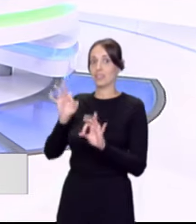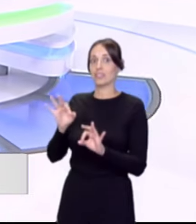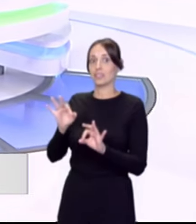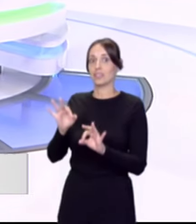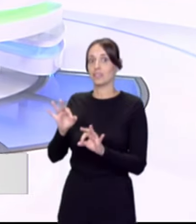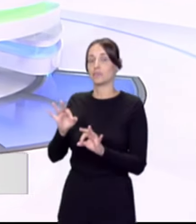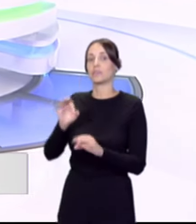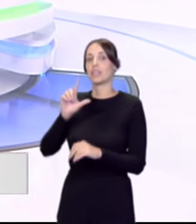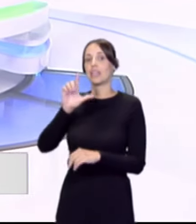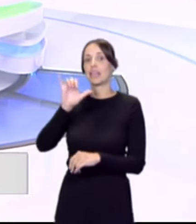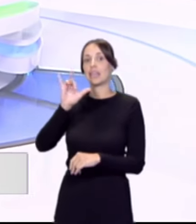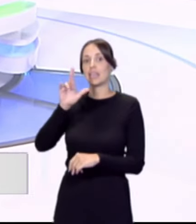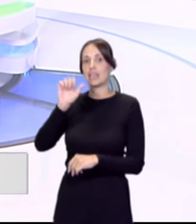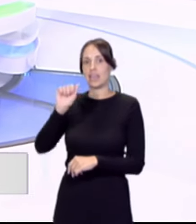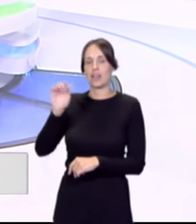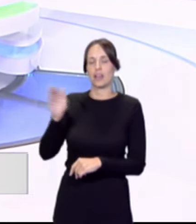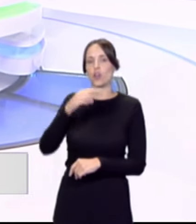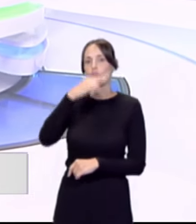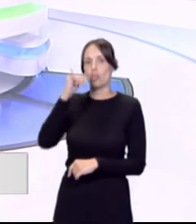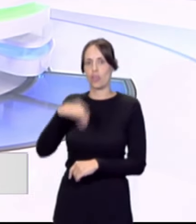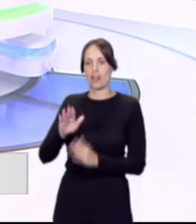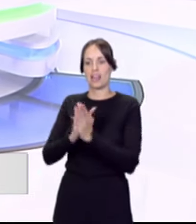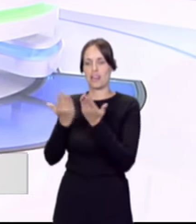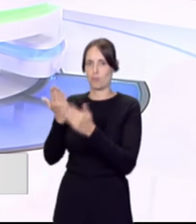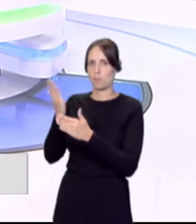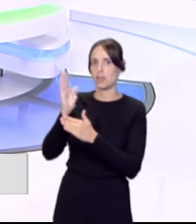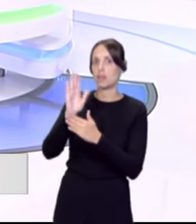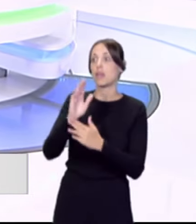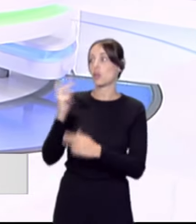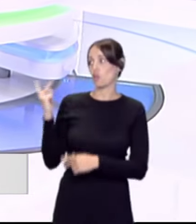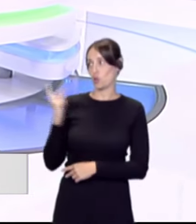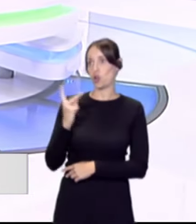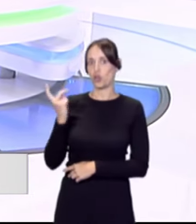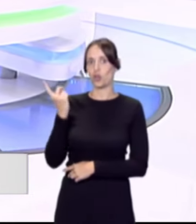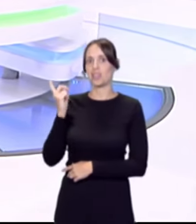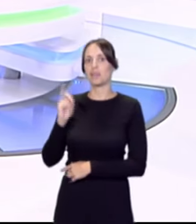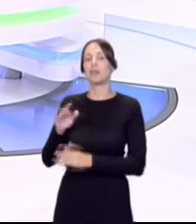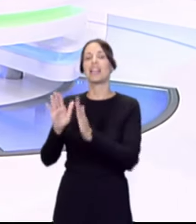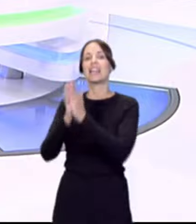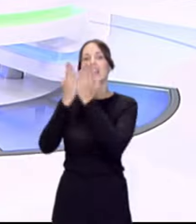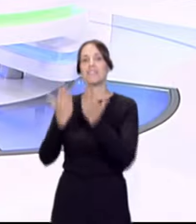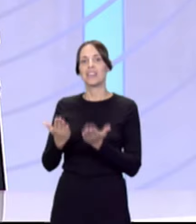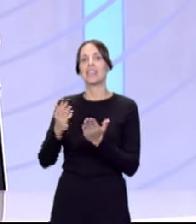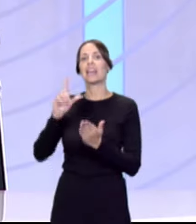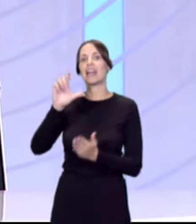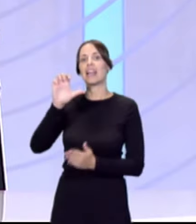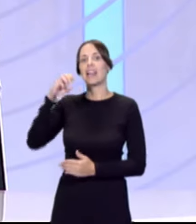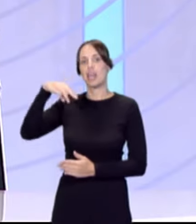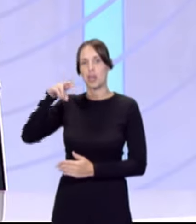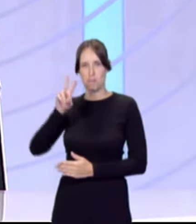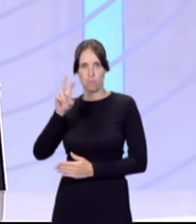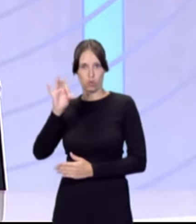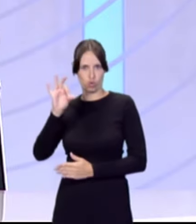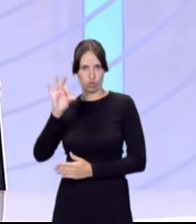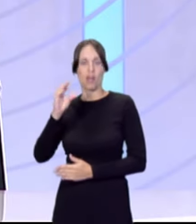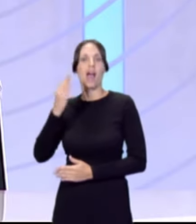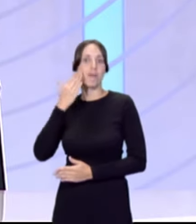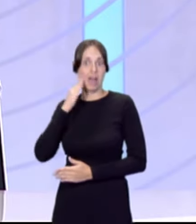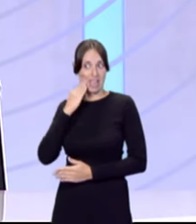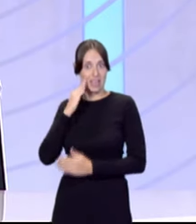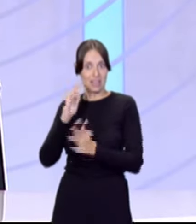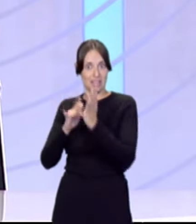Leire González presentando el libro. Estaremos María José y yo en la librería Lemus de La Laguna a las 7 de la tarde. En la isla